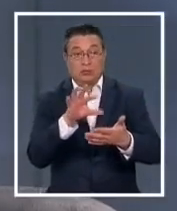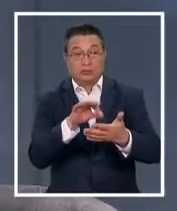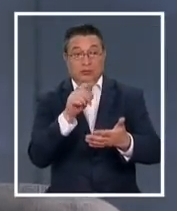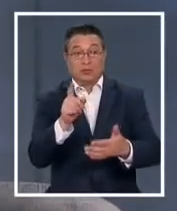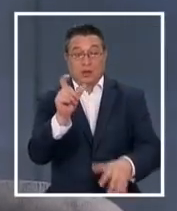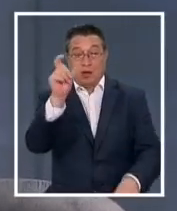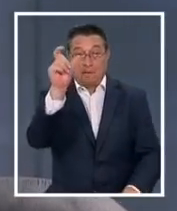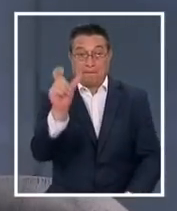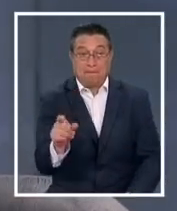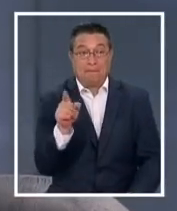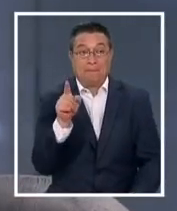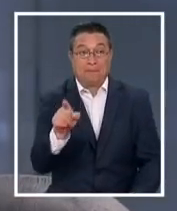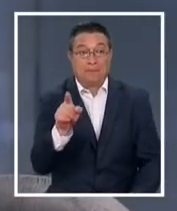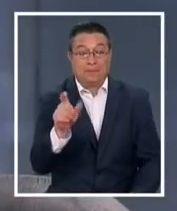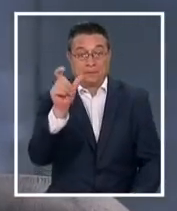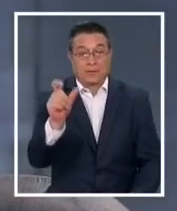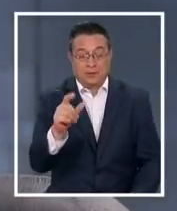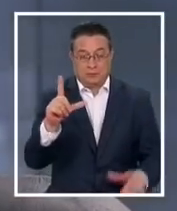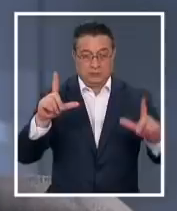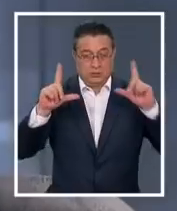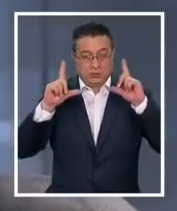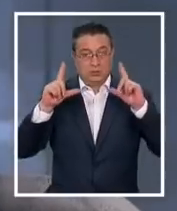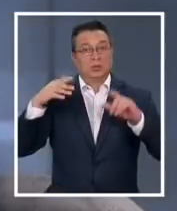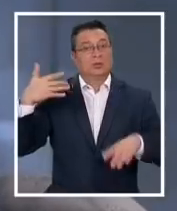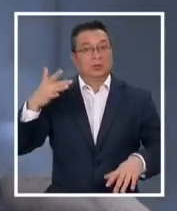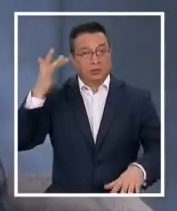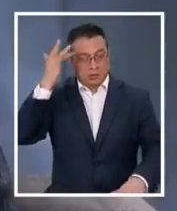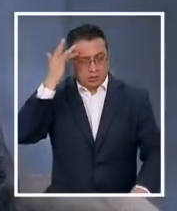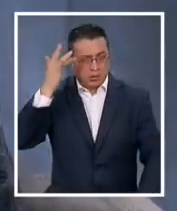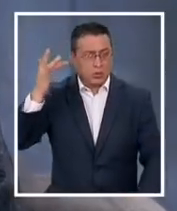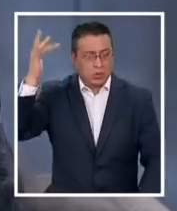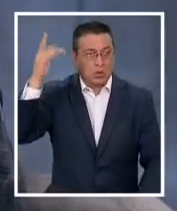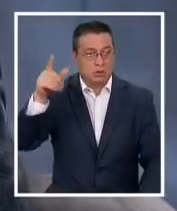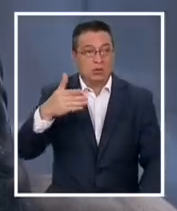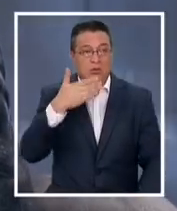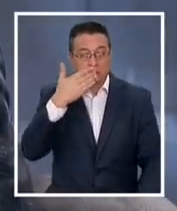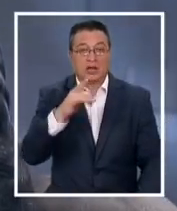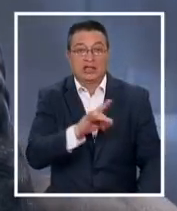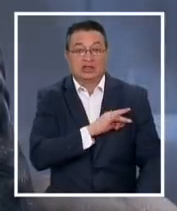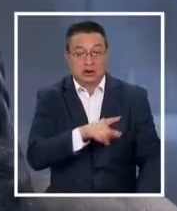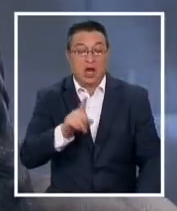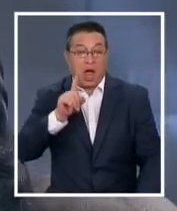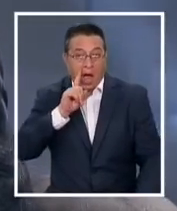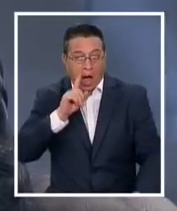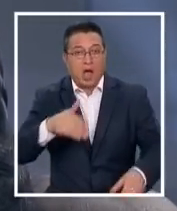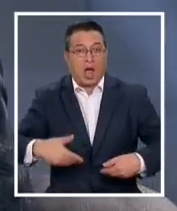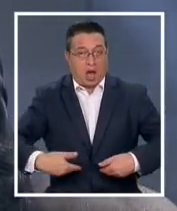una persona con reputación, con idoneidad, hablar de que en Chile hay hambre.